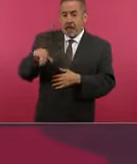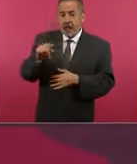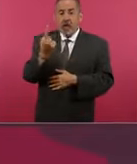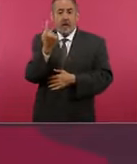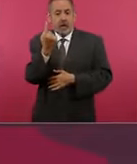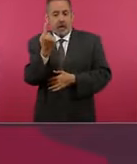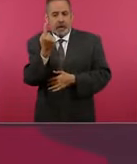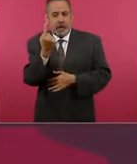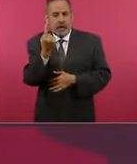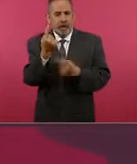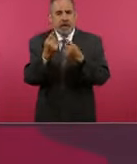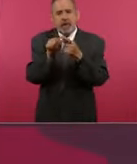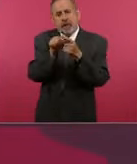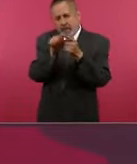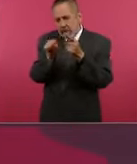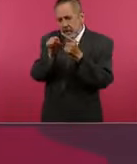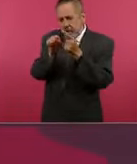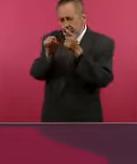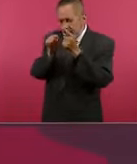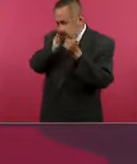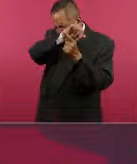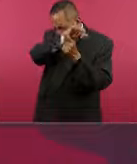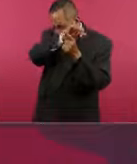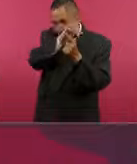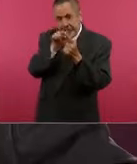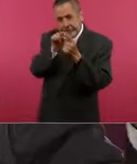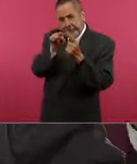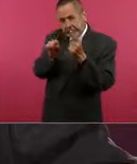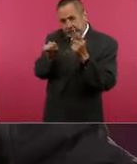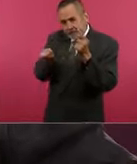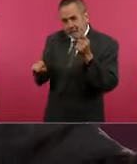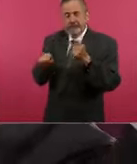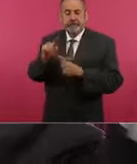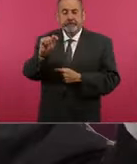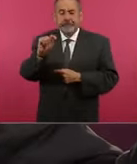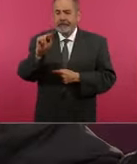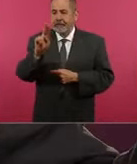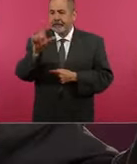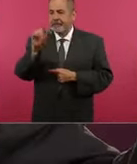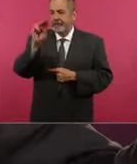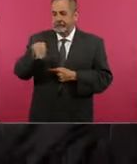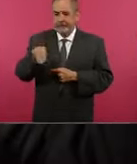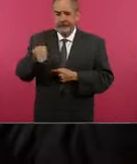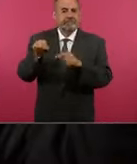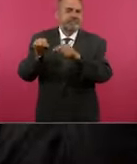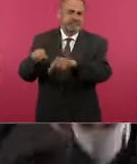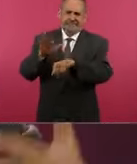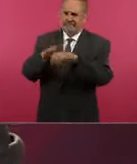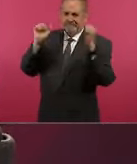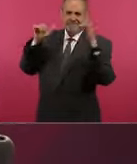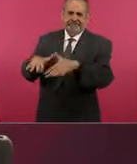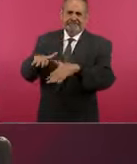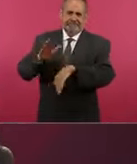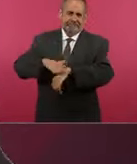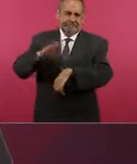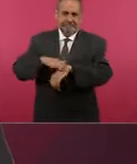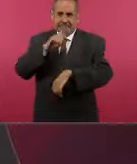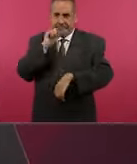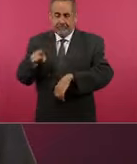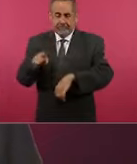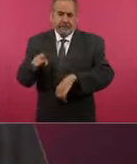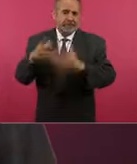ya va a ser, ya vamos a inaugurar el aeropuerto de Tulum, ¿sí? Y ya van a